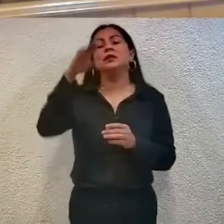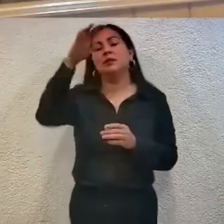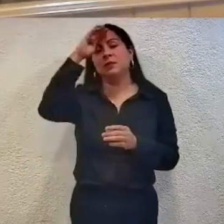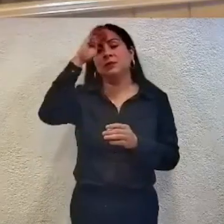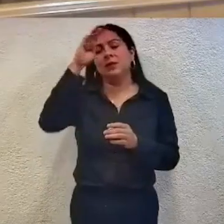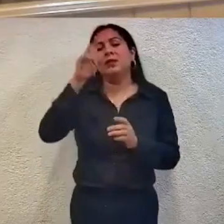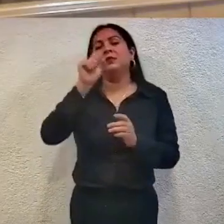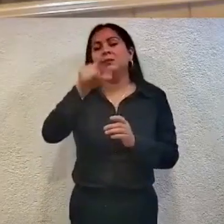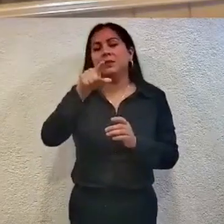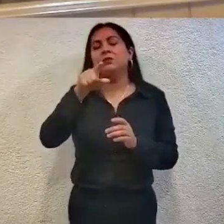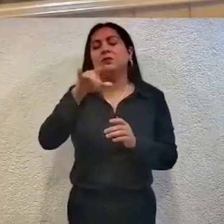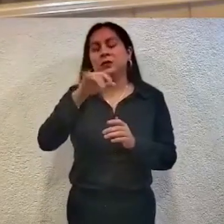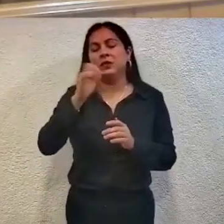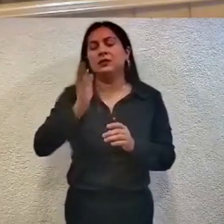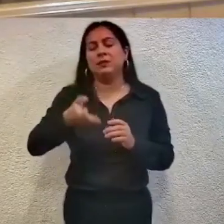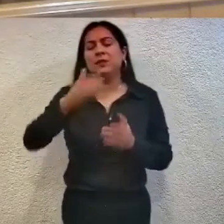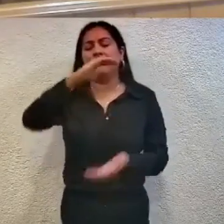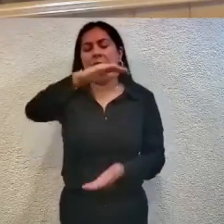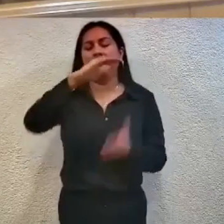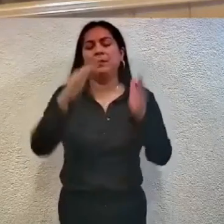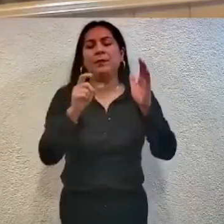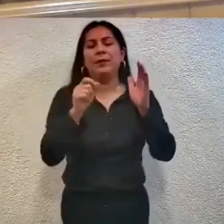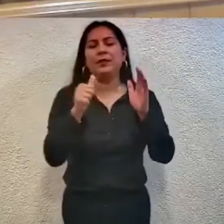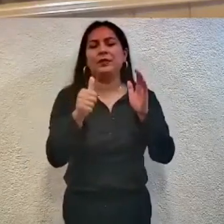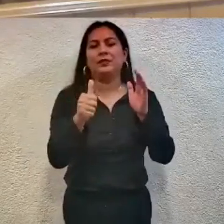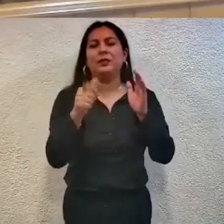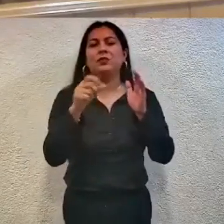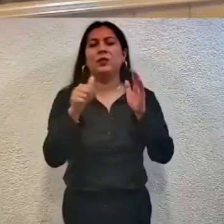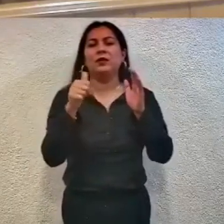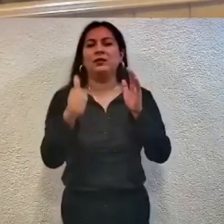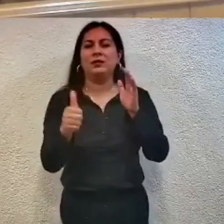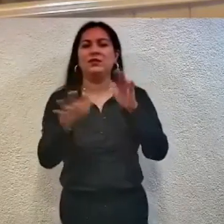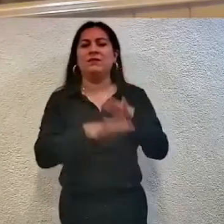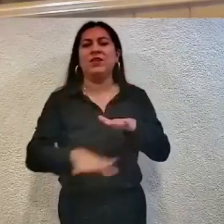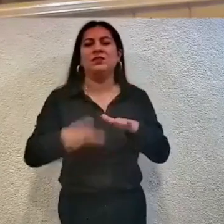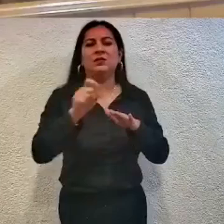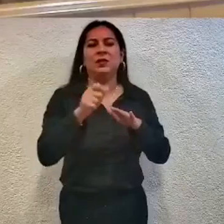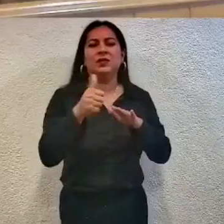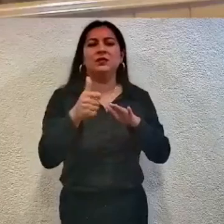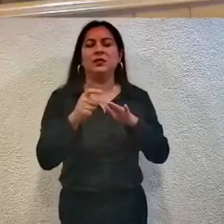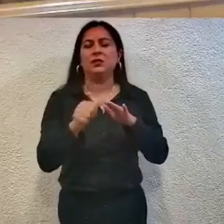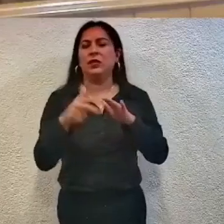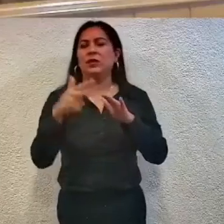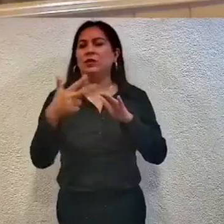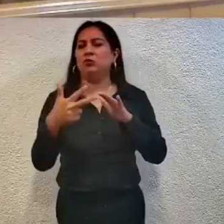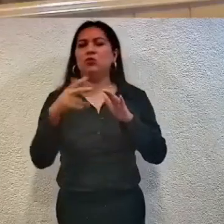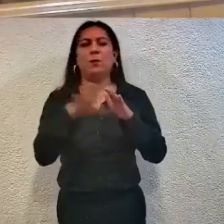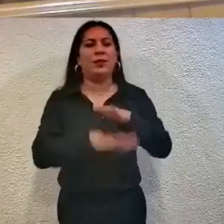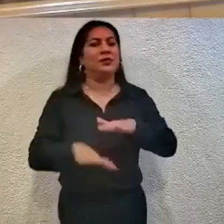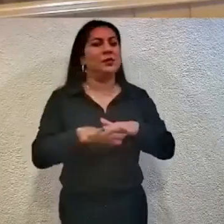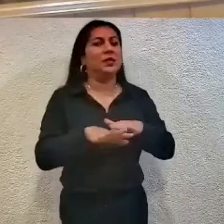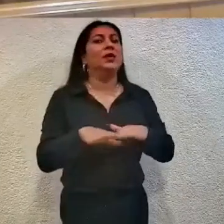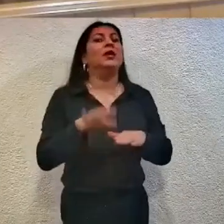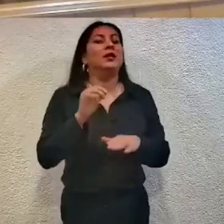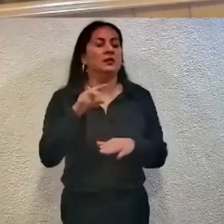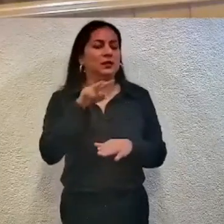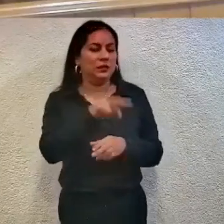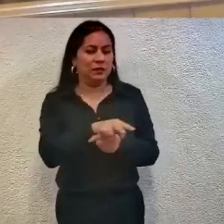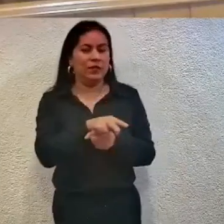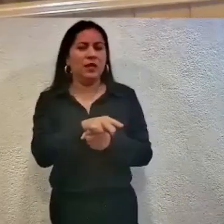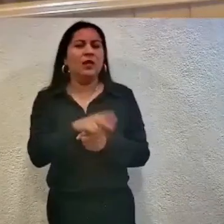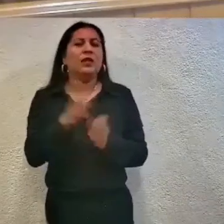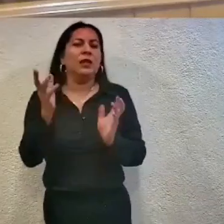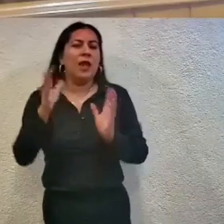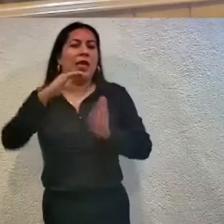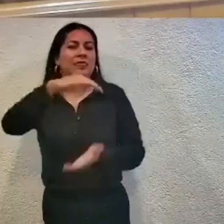En cambio, dicha causal se estima fundada respecto a las casillas 2646 básica y 2648 básica,